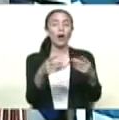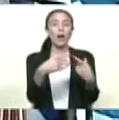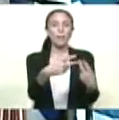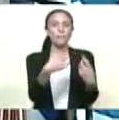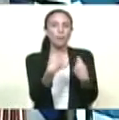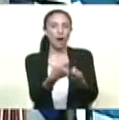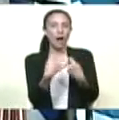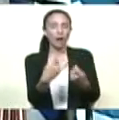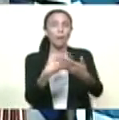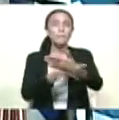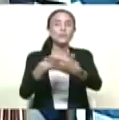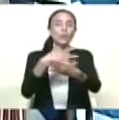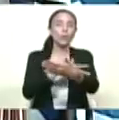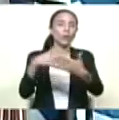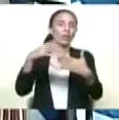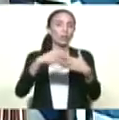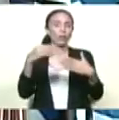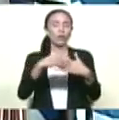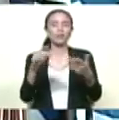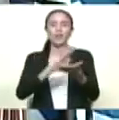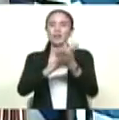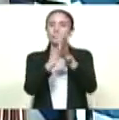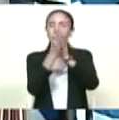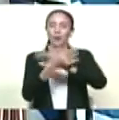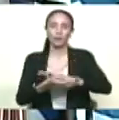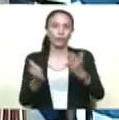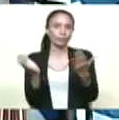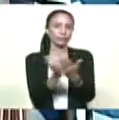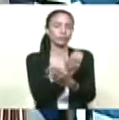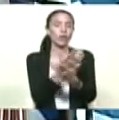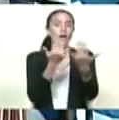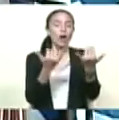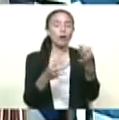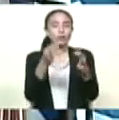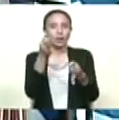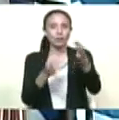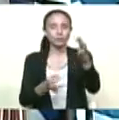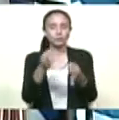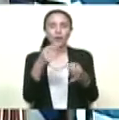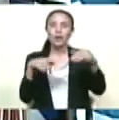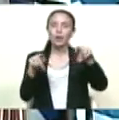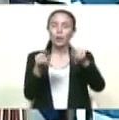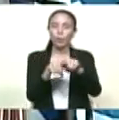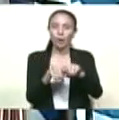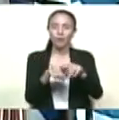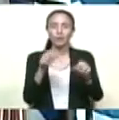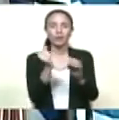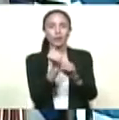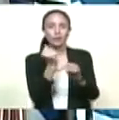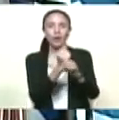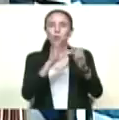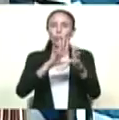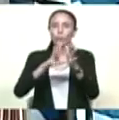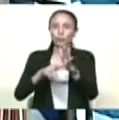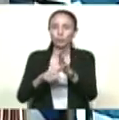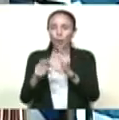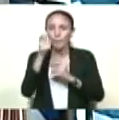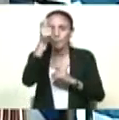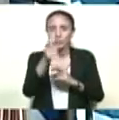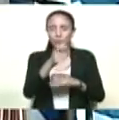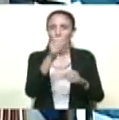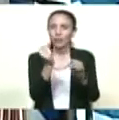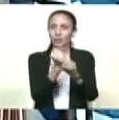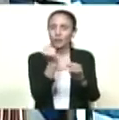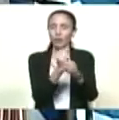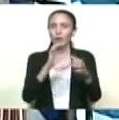dólares se acabó y fiscal del ministerio público que caiga en alguna de estas tipo de irregularidades